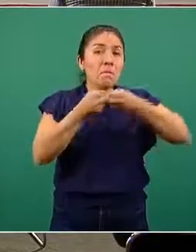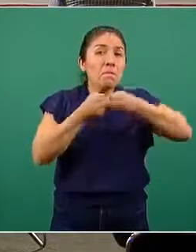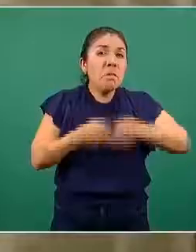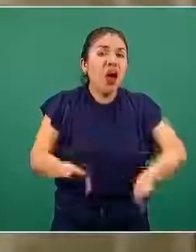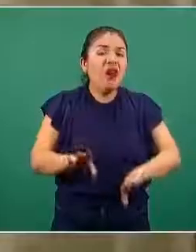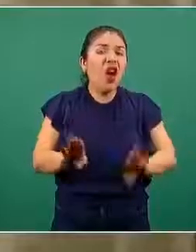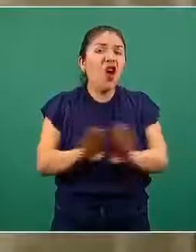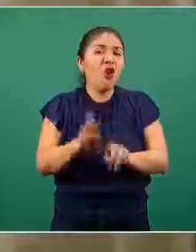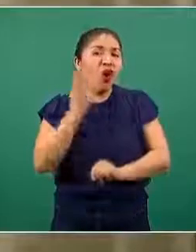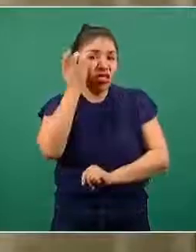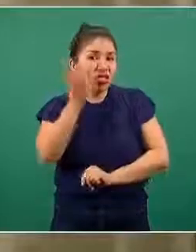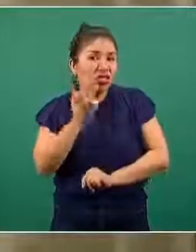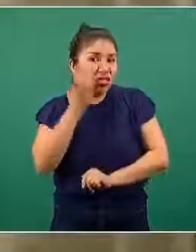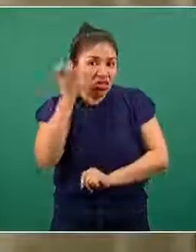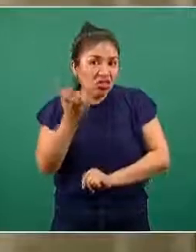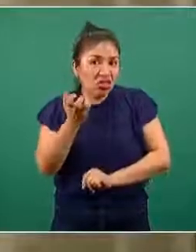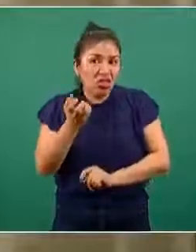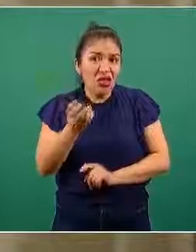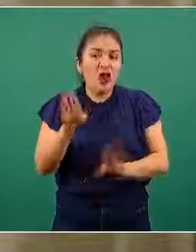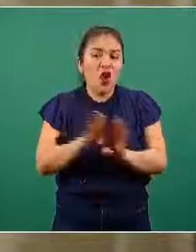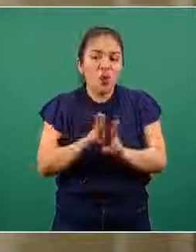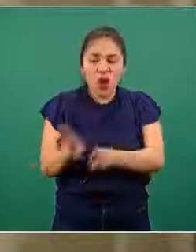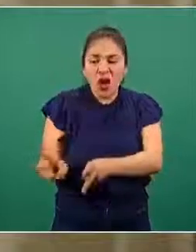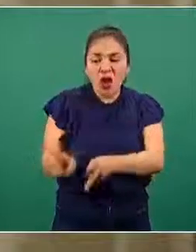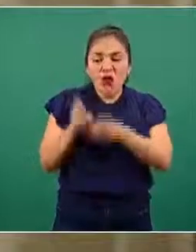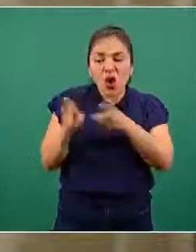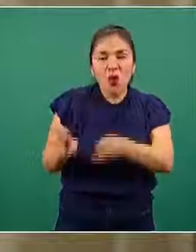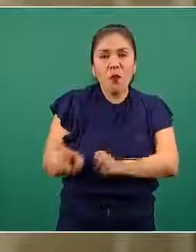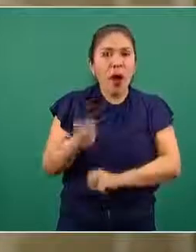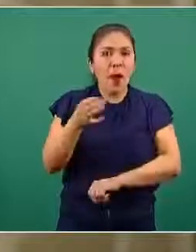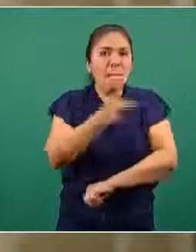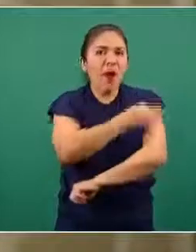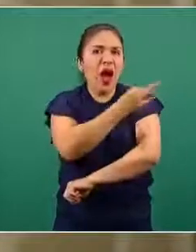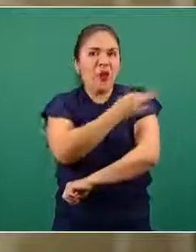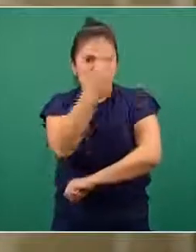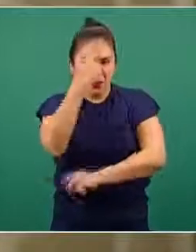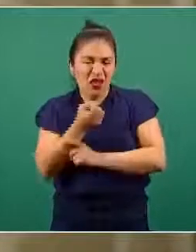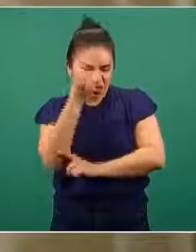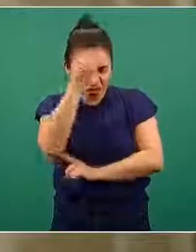voluntaria o intencional, algún tipo de huachicol de vacunas,